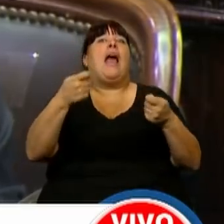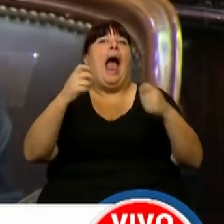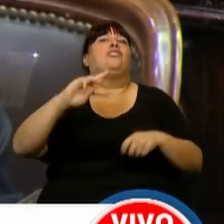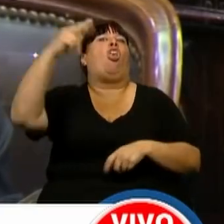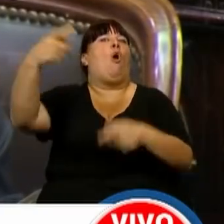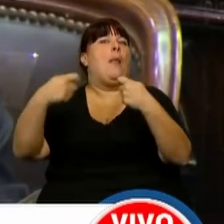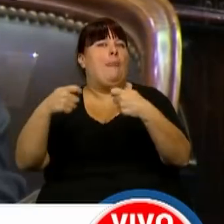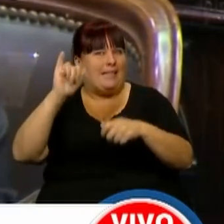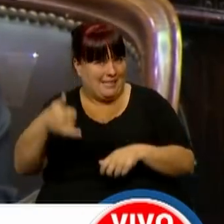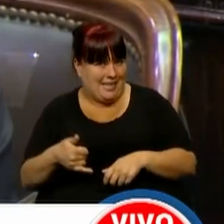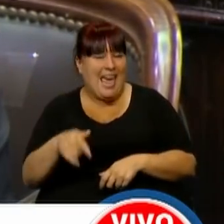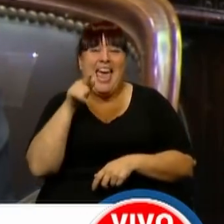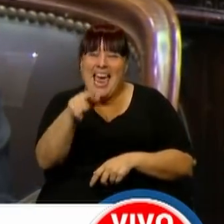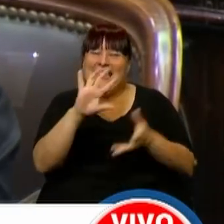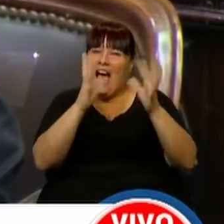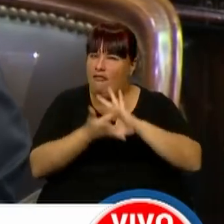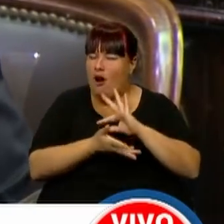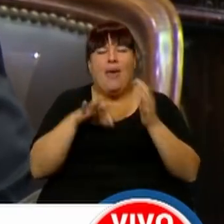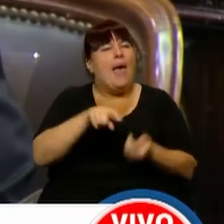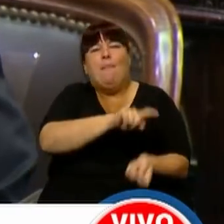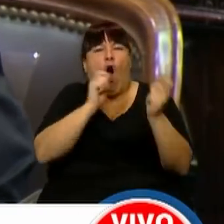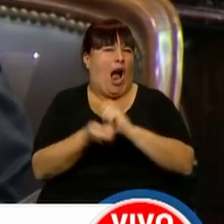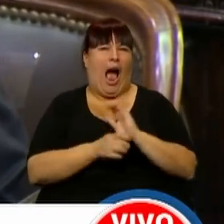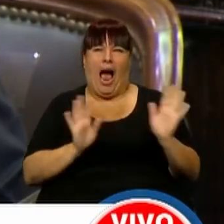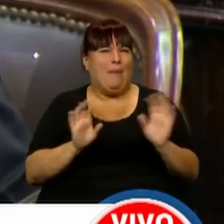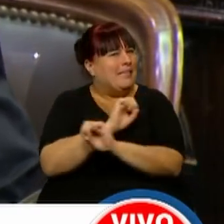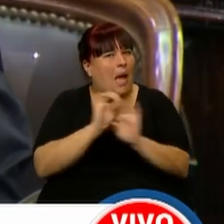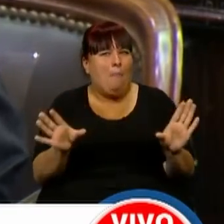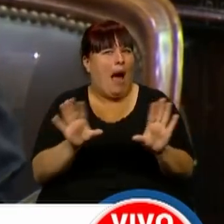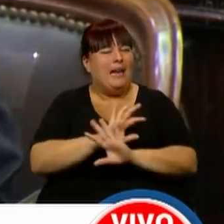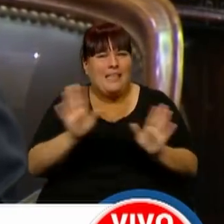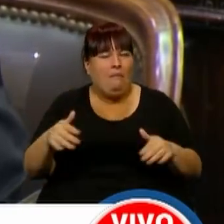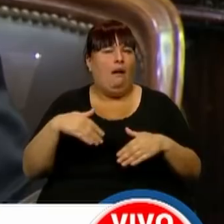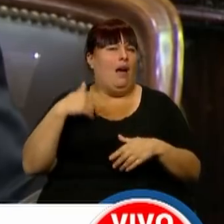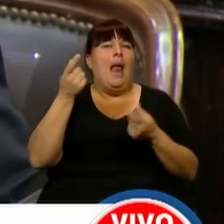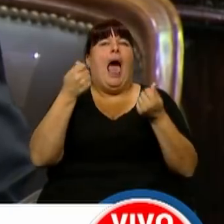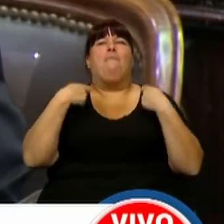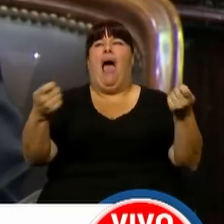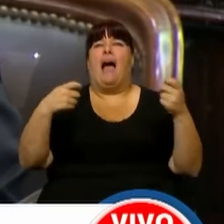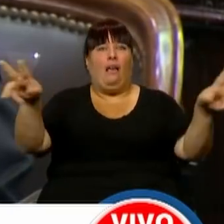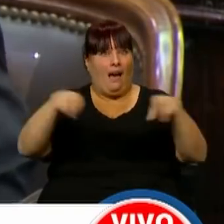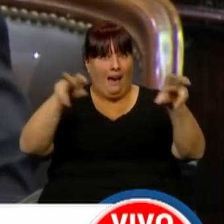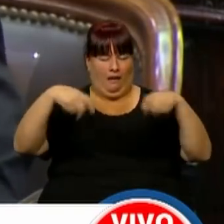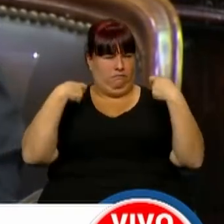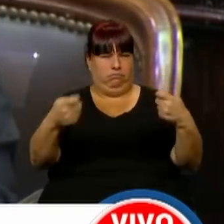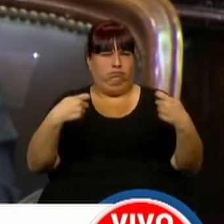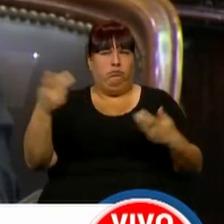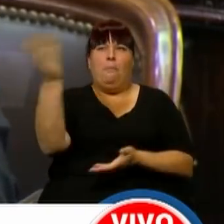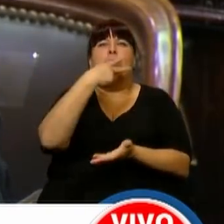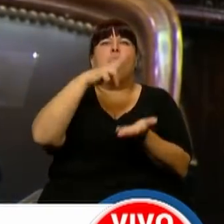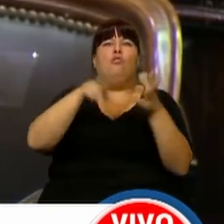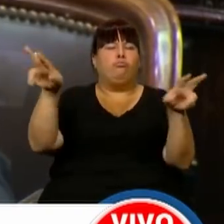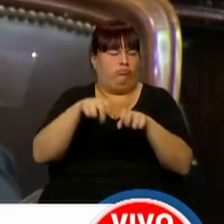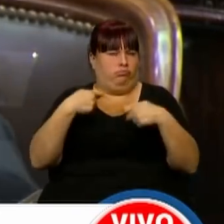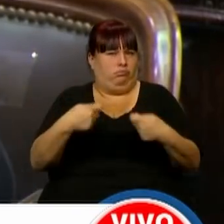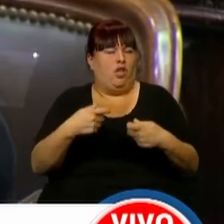el doble de dinero. Ese tipo de conducta la tenemos que corregir. Está mal, estamos dilapidando la plata a los contribuyentes. Yo pregunté además